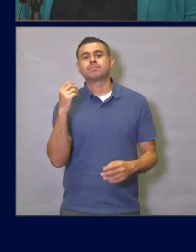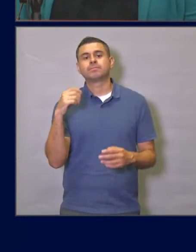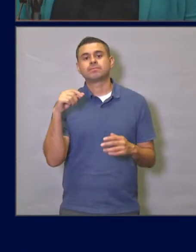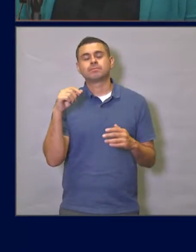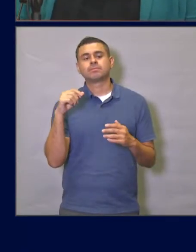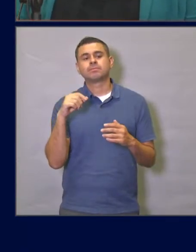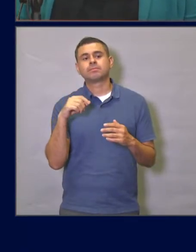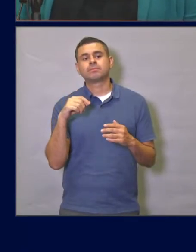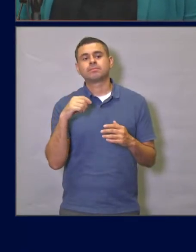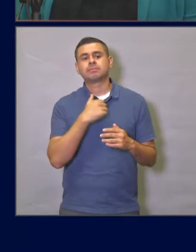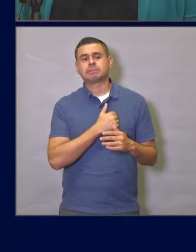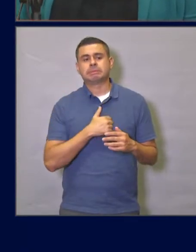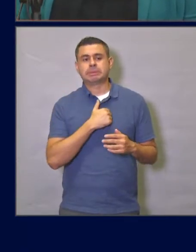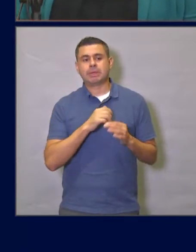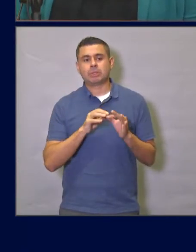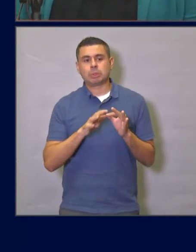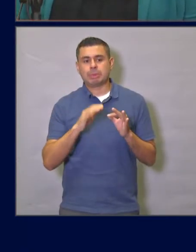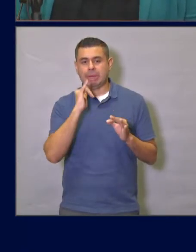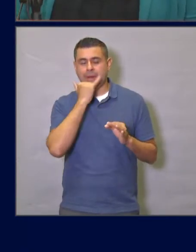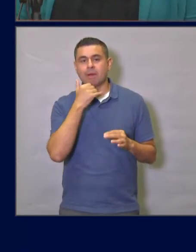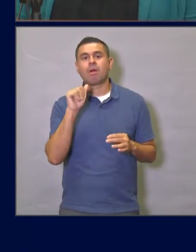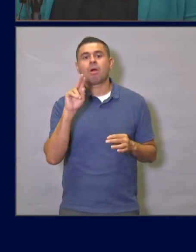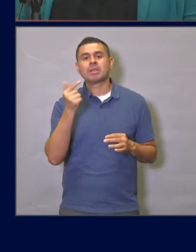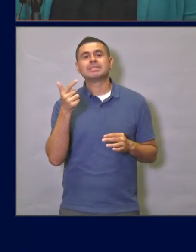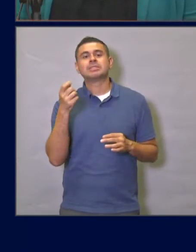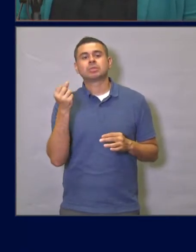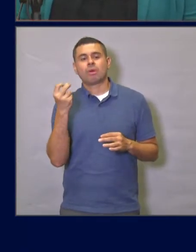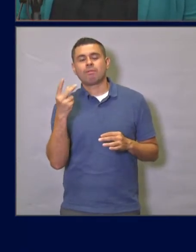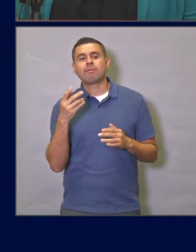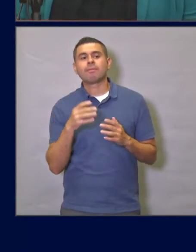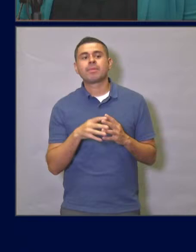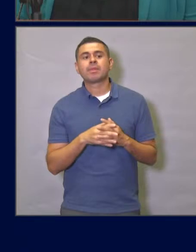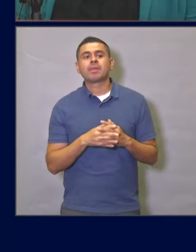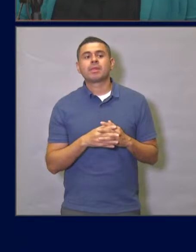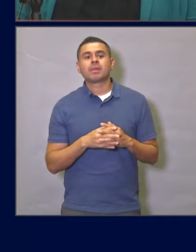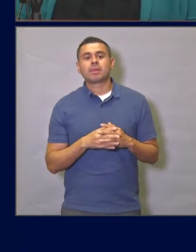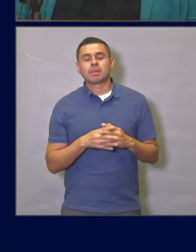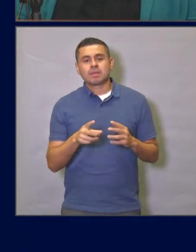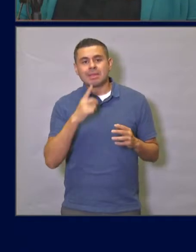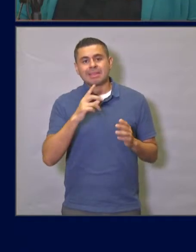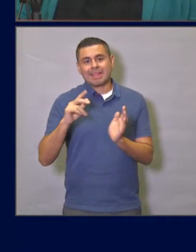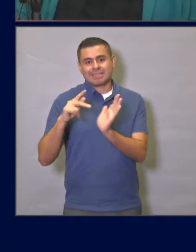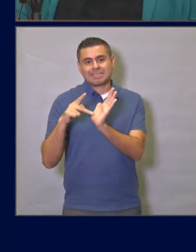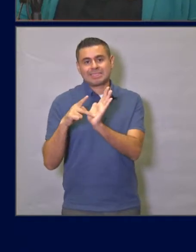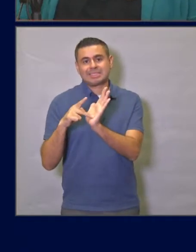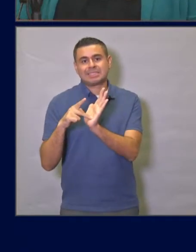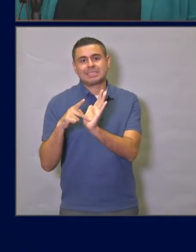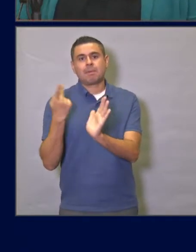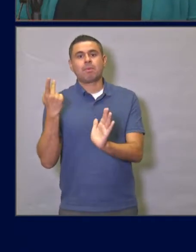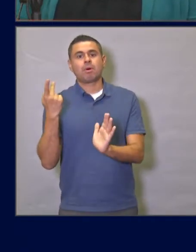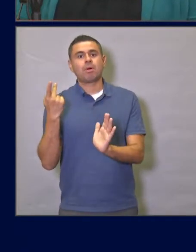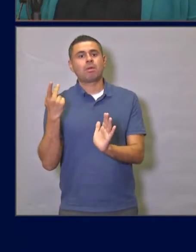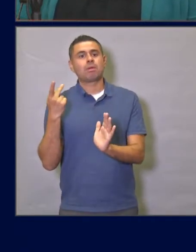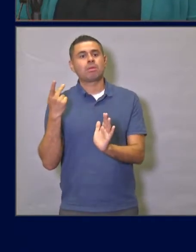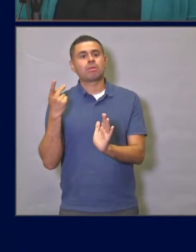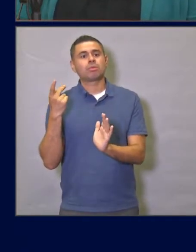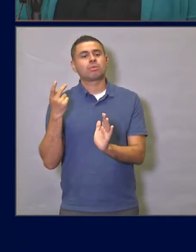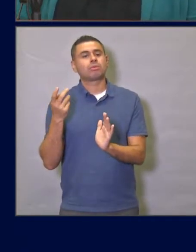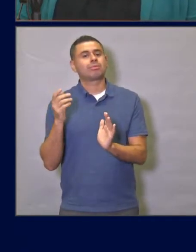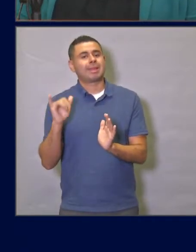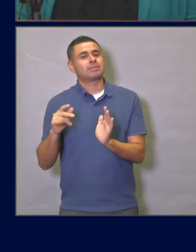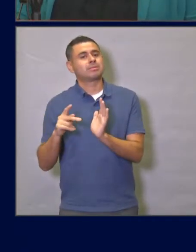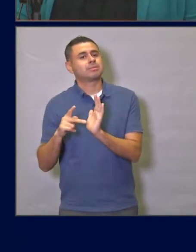afroamericanos fueron de 5 por cada 100,000 personas, el doble que la de las personas blancas,